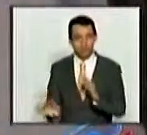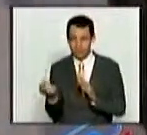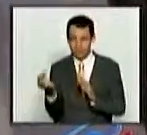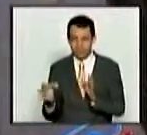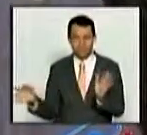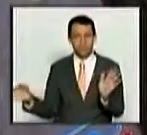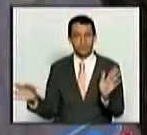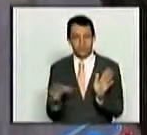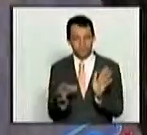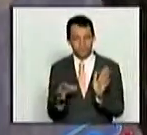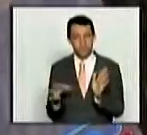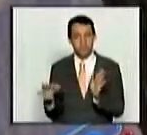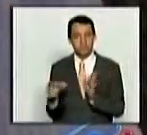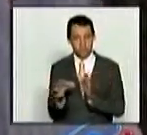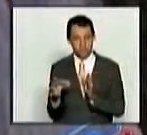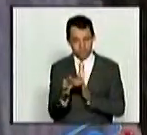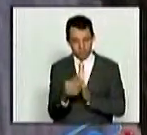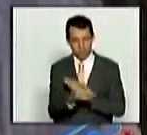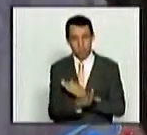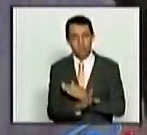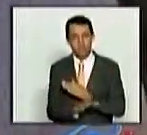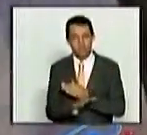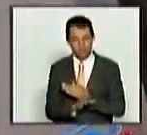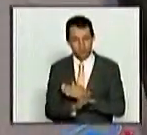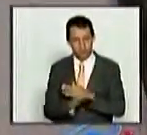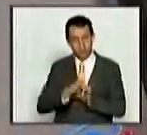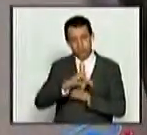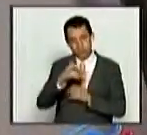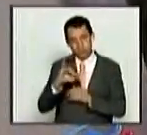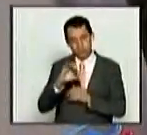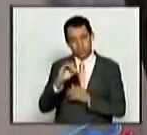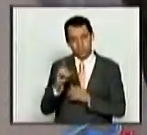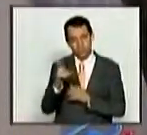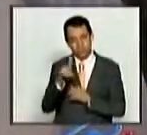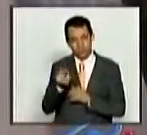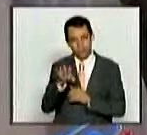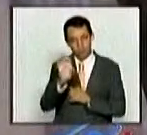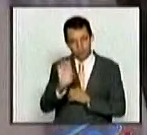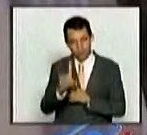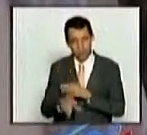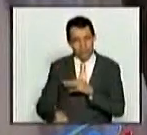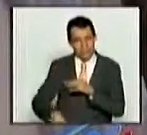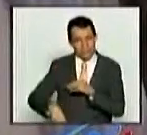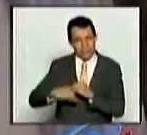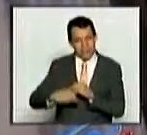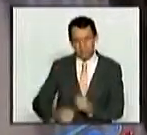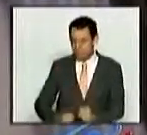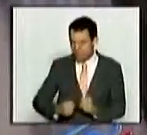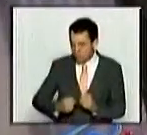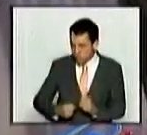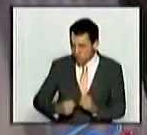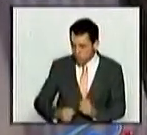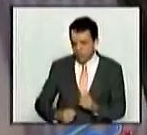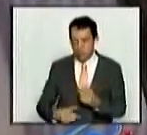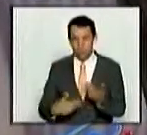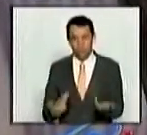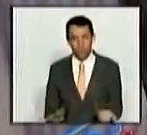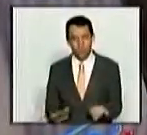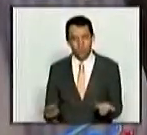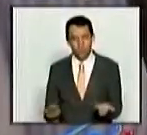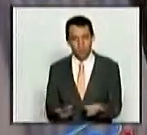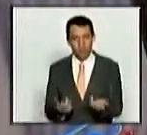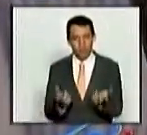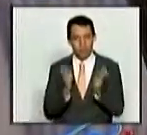proceso de liberación de dolor. ¿Qué vamos a hacer con José? Vamos a aumentar la carga de energía yang hacia la zona